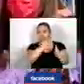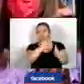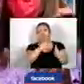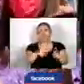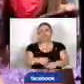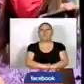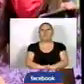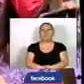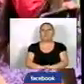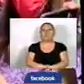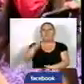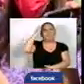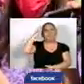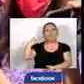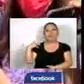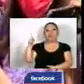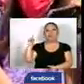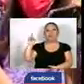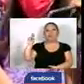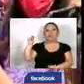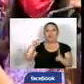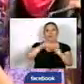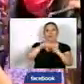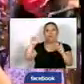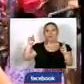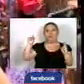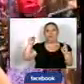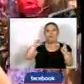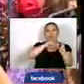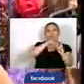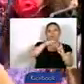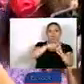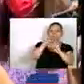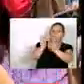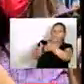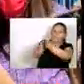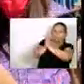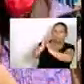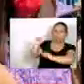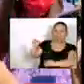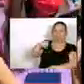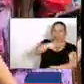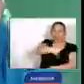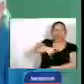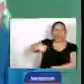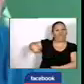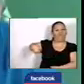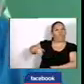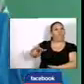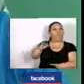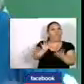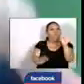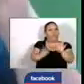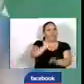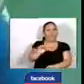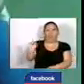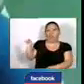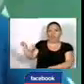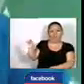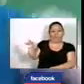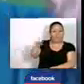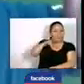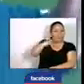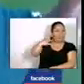detenida. Karina Sosa y Daniela Genovés solicitaron medidas de protección ante el juzgado debido a que manifestaron